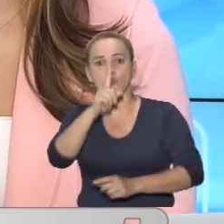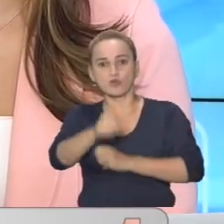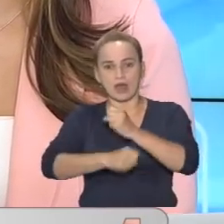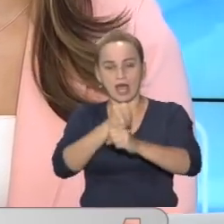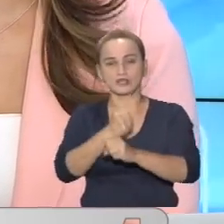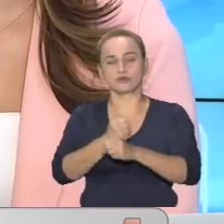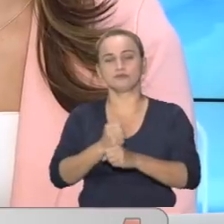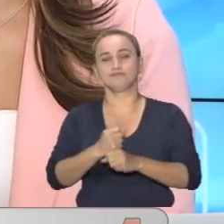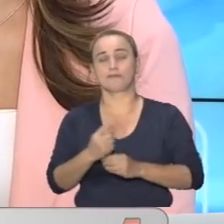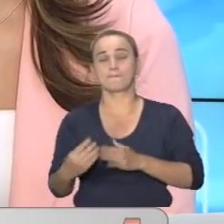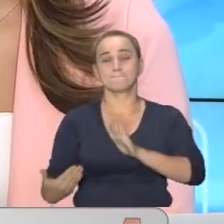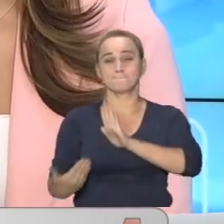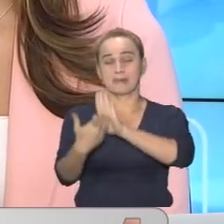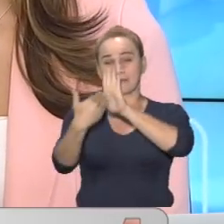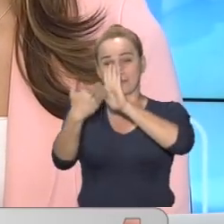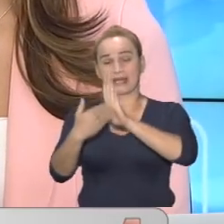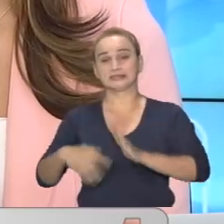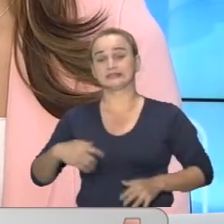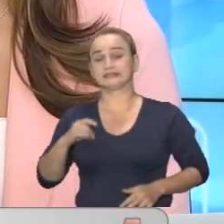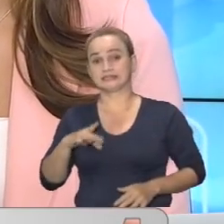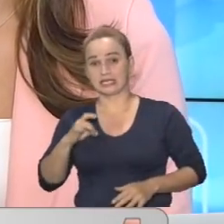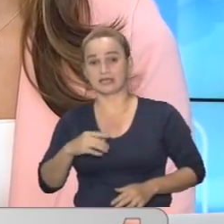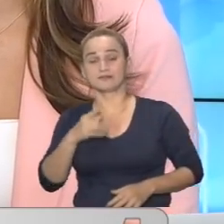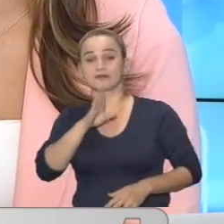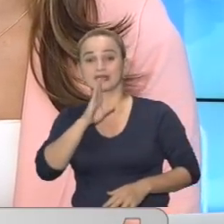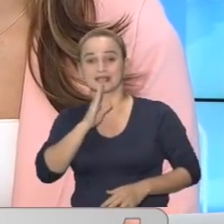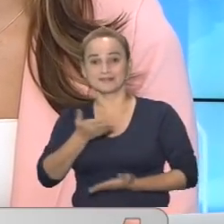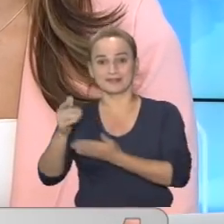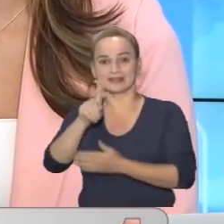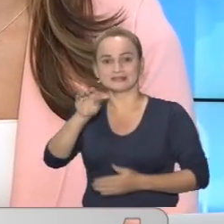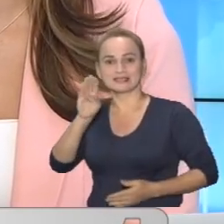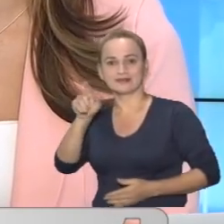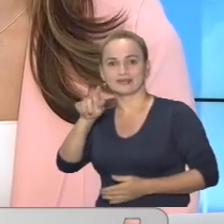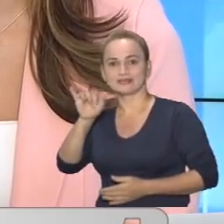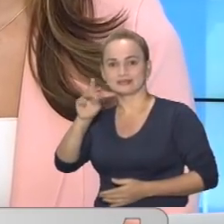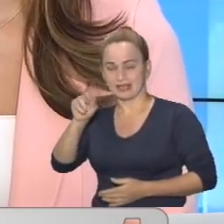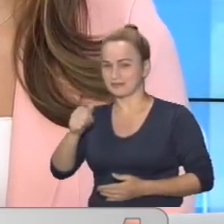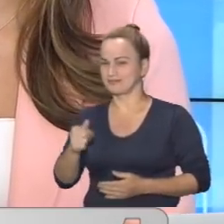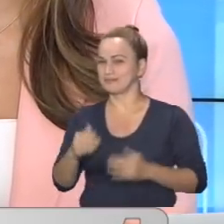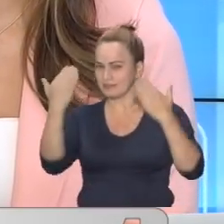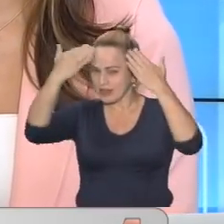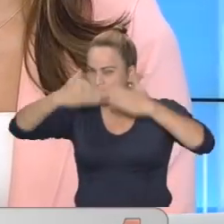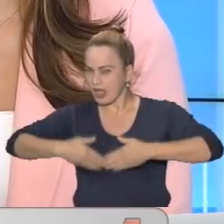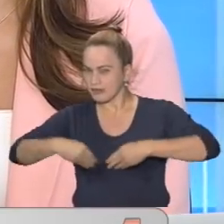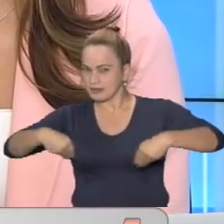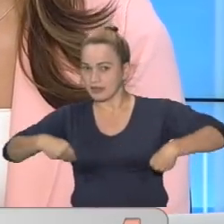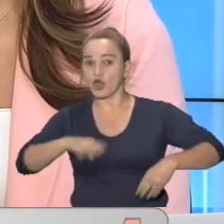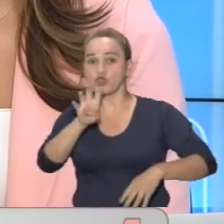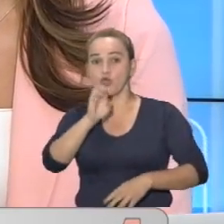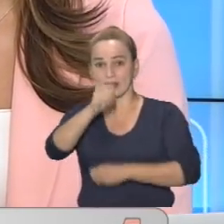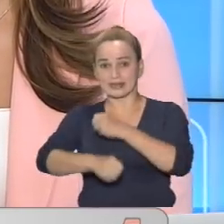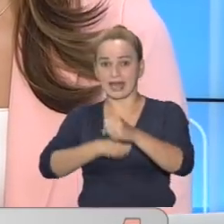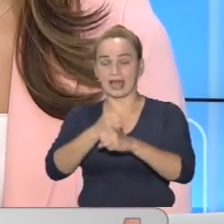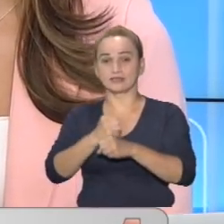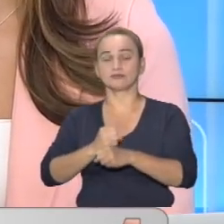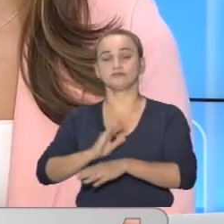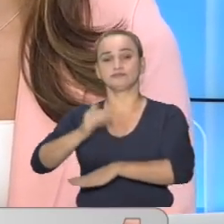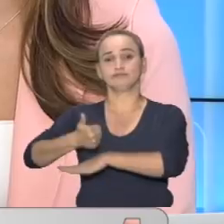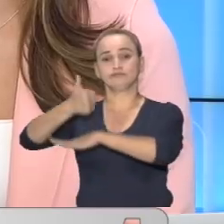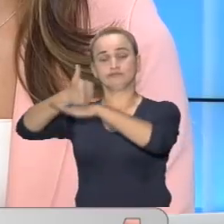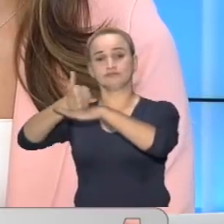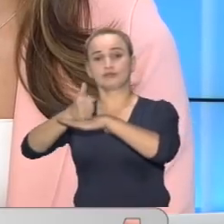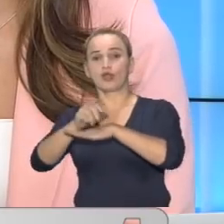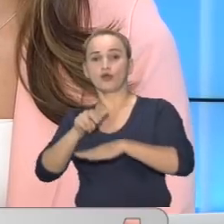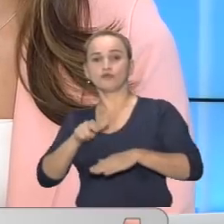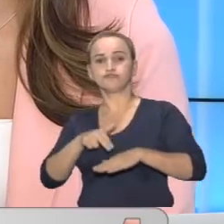chilena presentó la acusación de juicio político contra Sebastián Piñera por los Pandora Papers. Y a los 90 años, el capitán Kirk viajó al